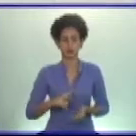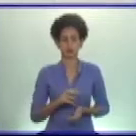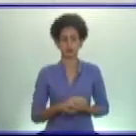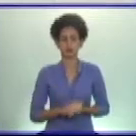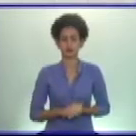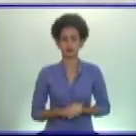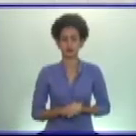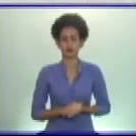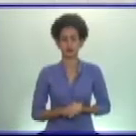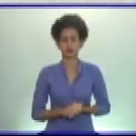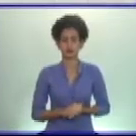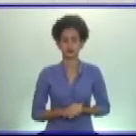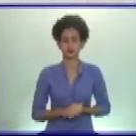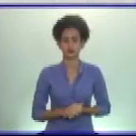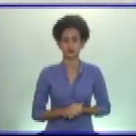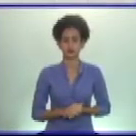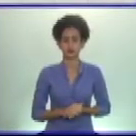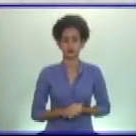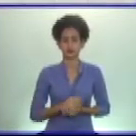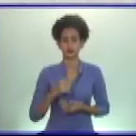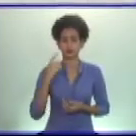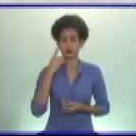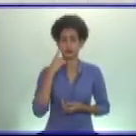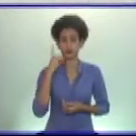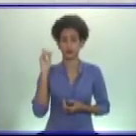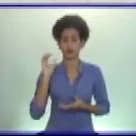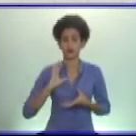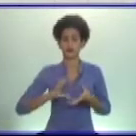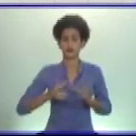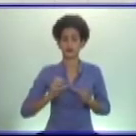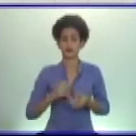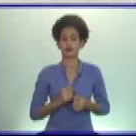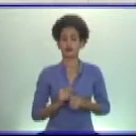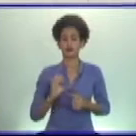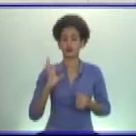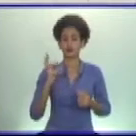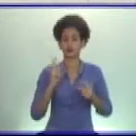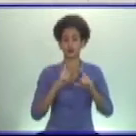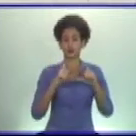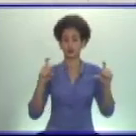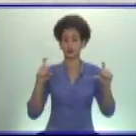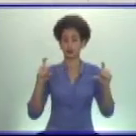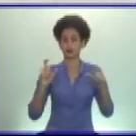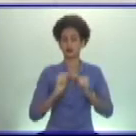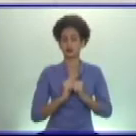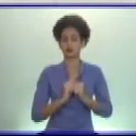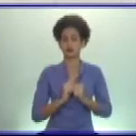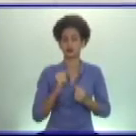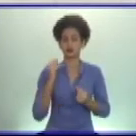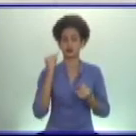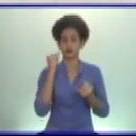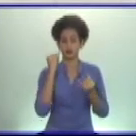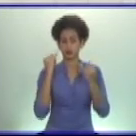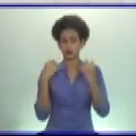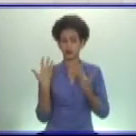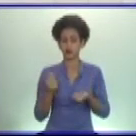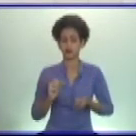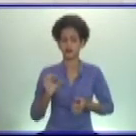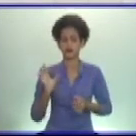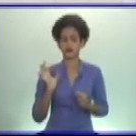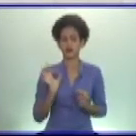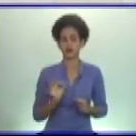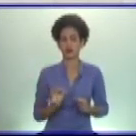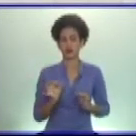representado la función, ahí aparece la forma de la ecuación e identifica qué proposición es verdadera o cuál es